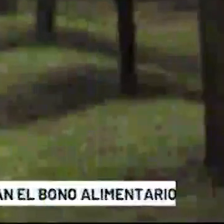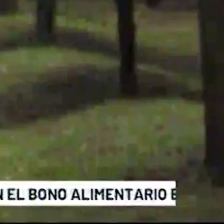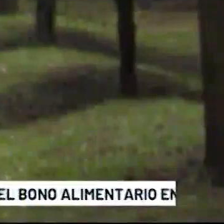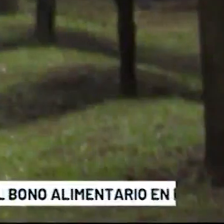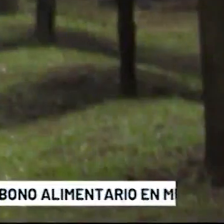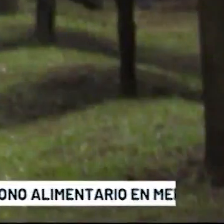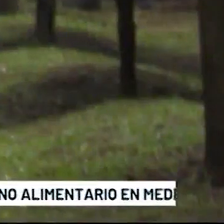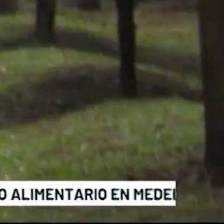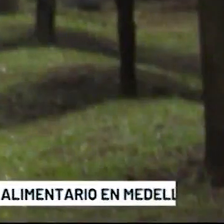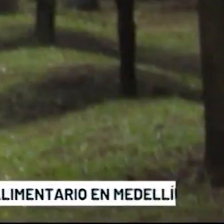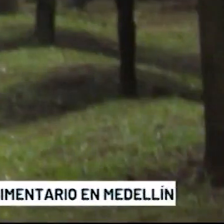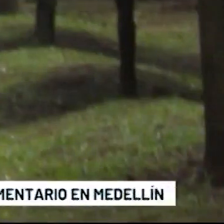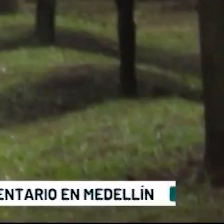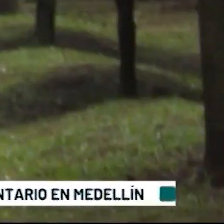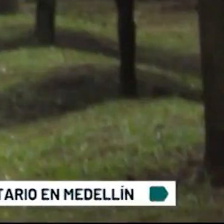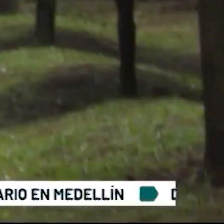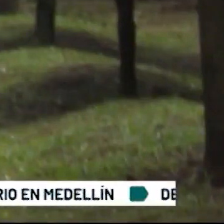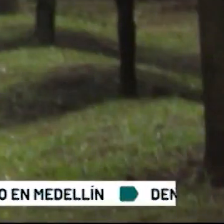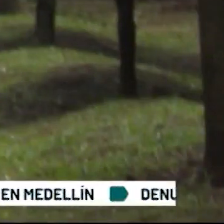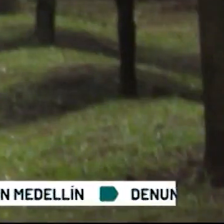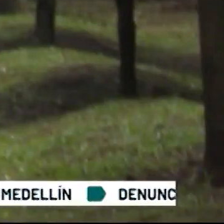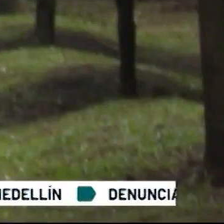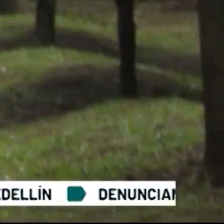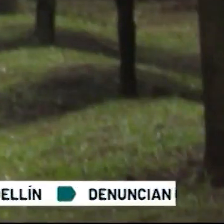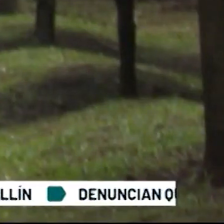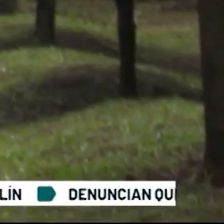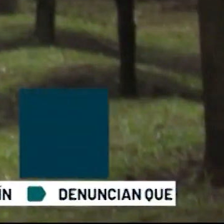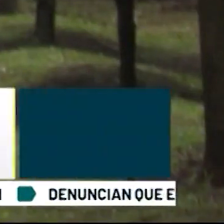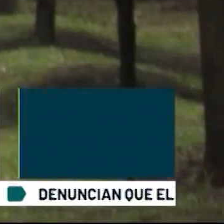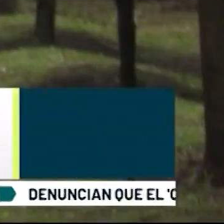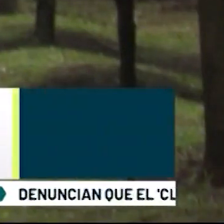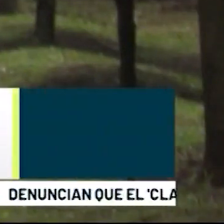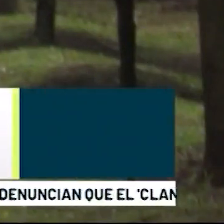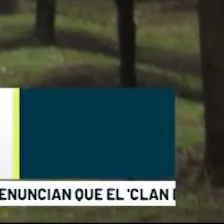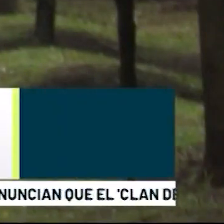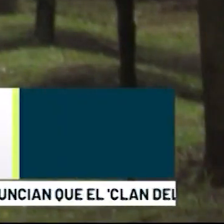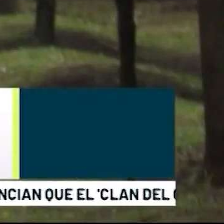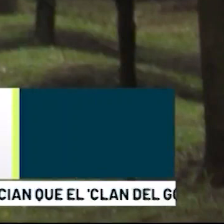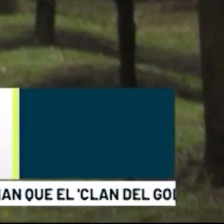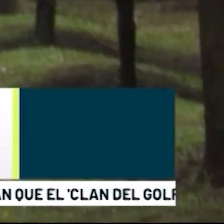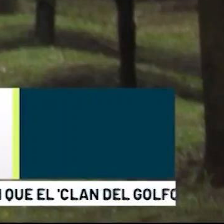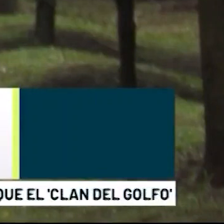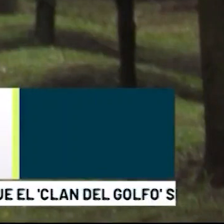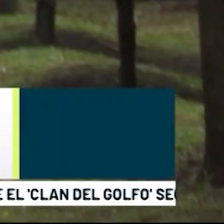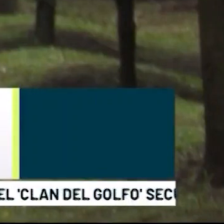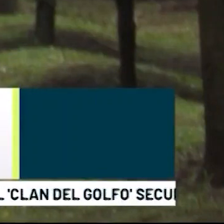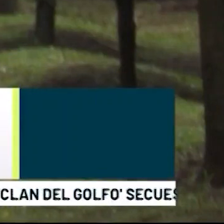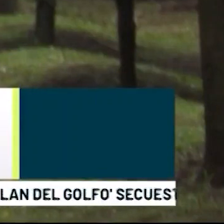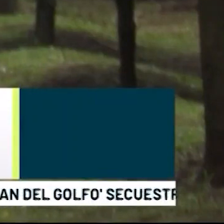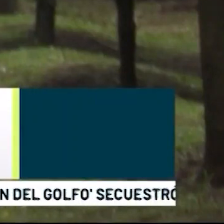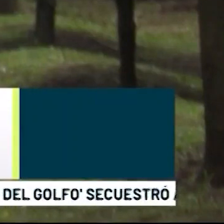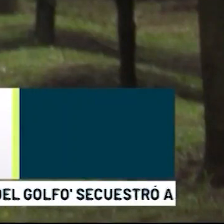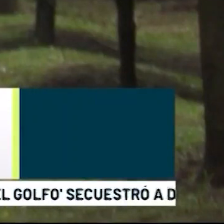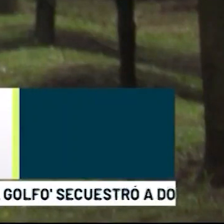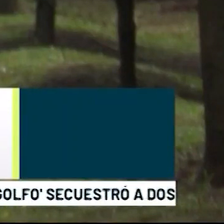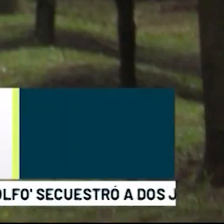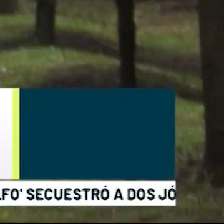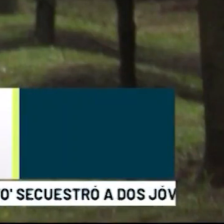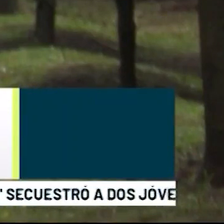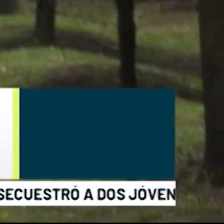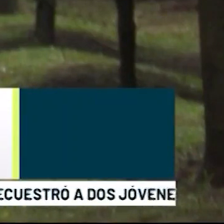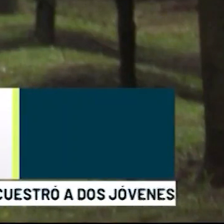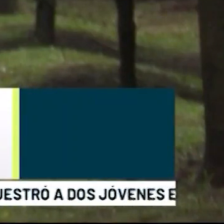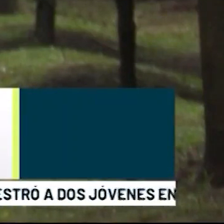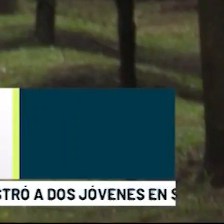escuchamos Sebastián y Catalina en estudio Muy buenas tardes A pesar de la desaceleración económica por la que atraviesa el país las